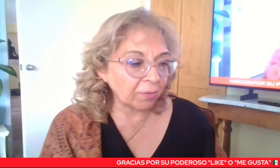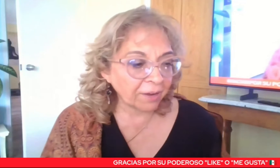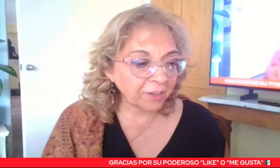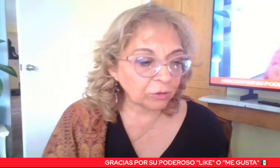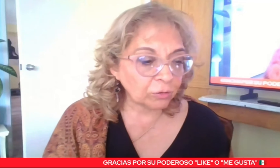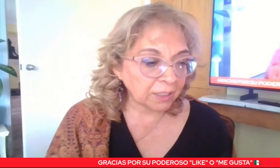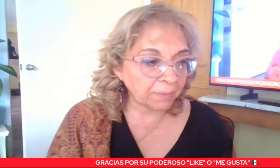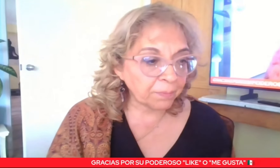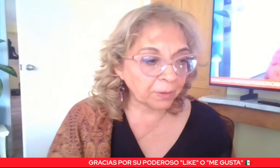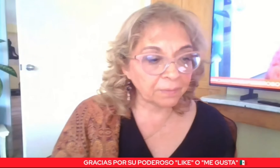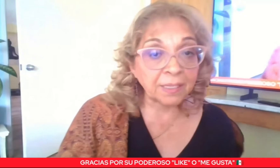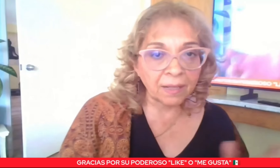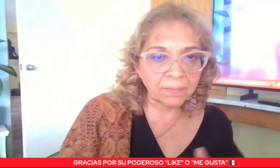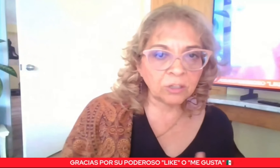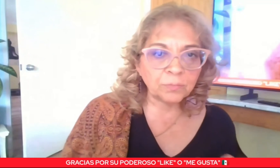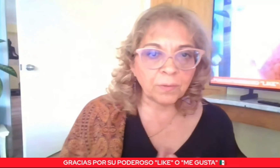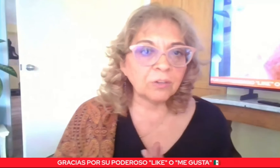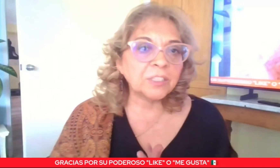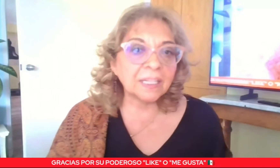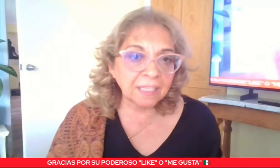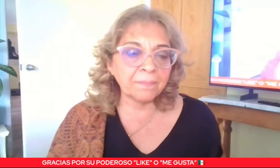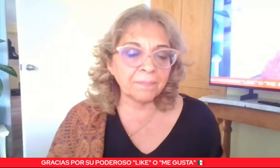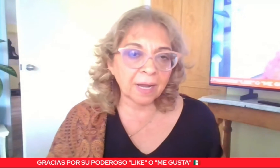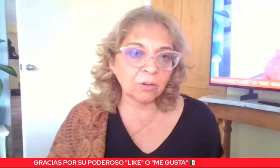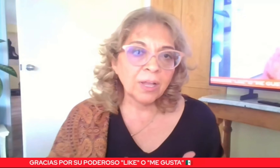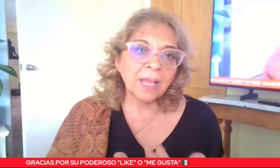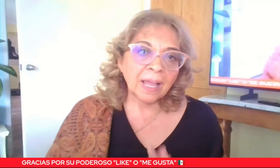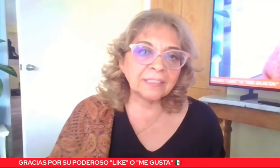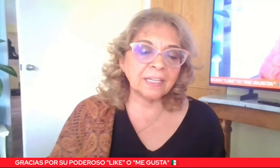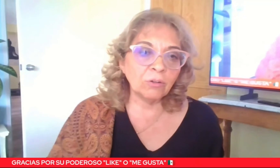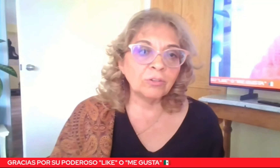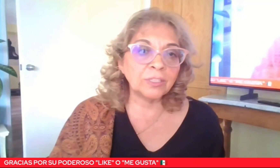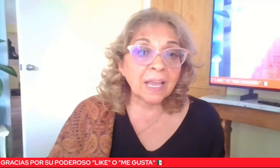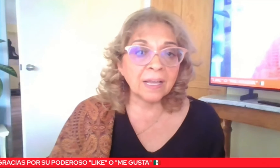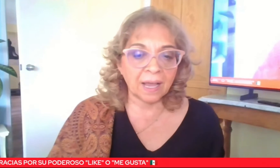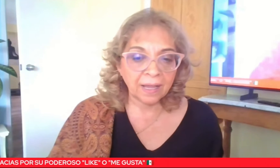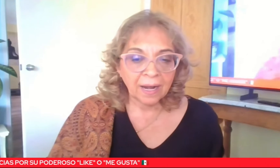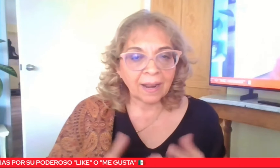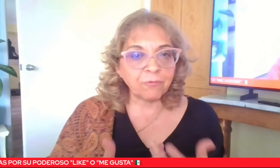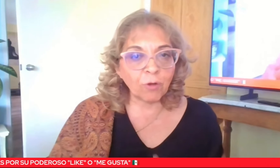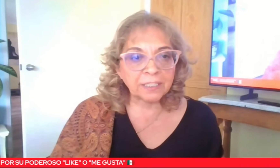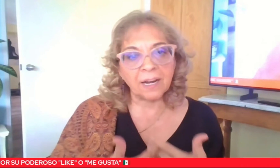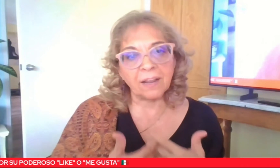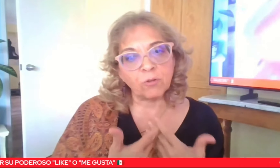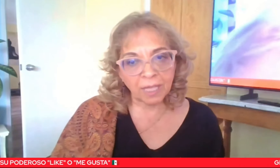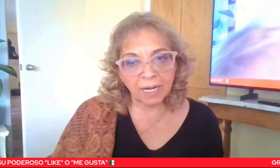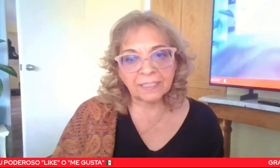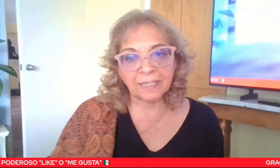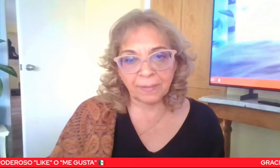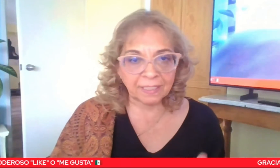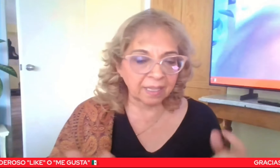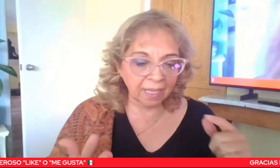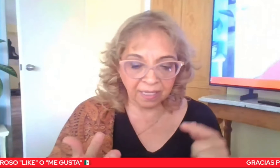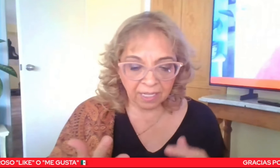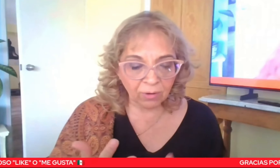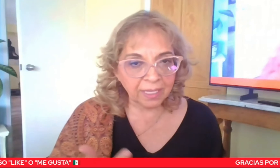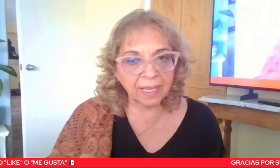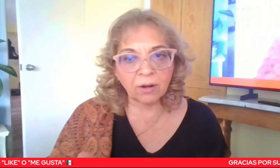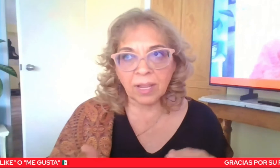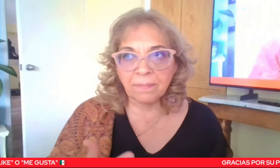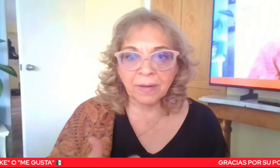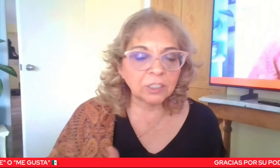una infraestructura también pues en materia de medios públicos, y que sin embargo esta no tenga la fuerza, la fortaleza, a pesar de que ha tenido